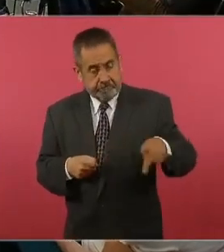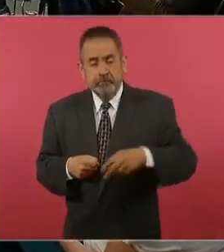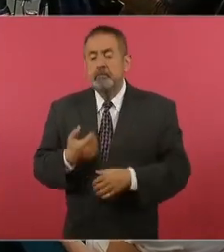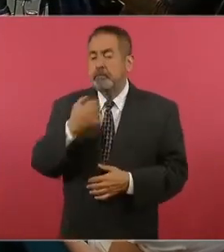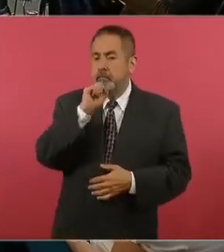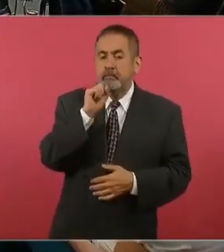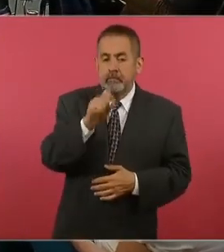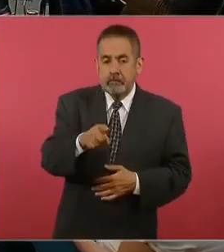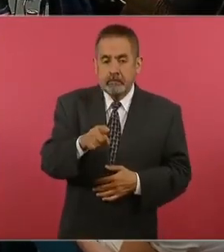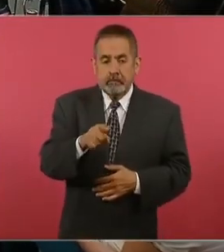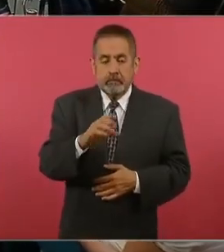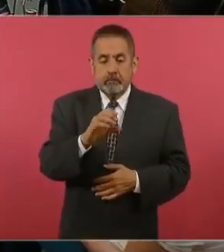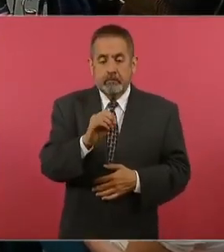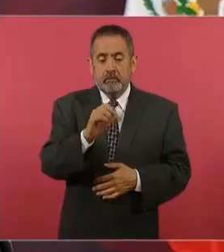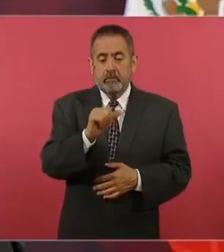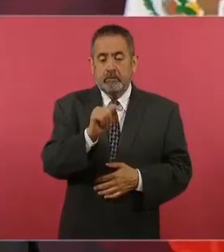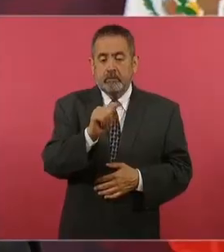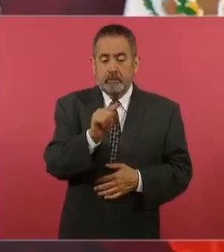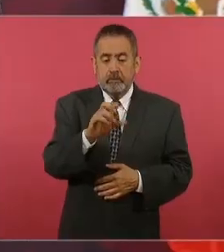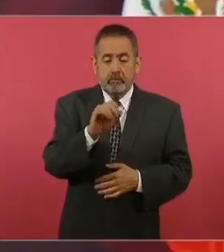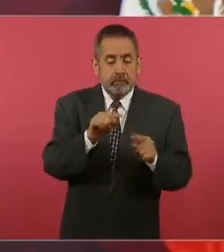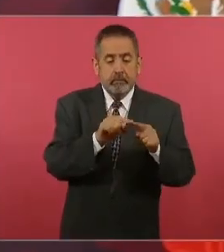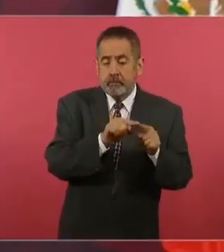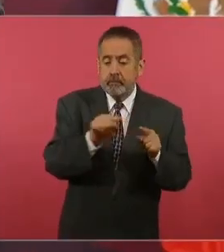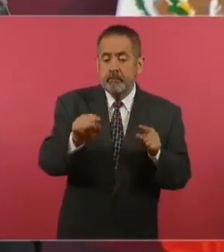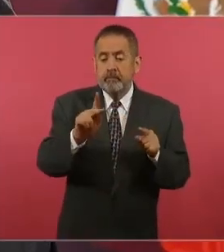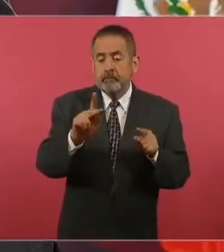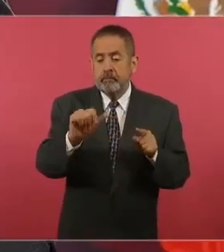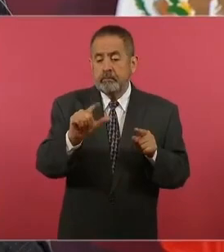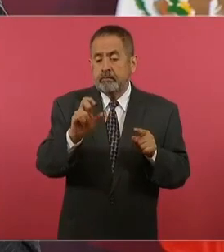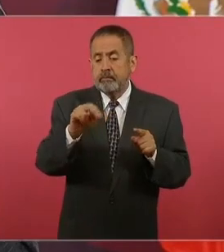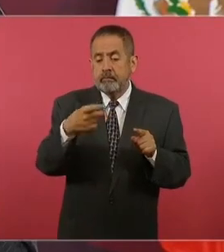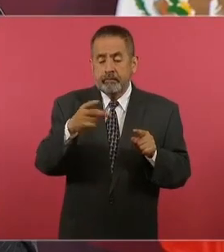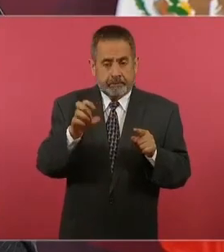línea de Coatzacoalcos a Palenque